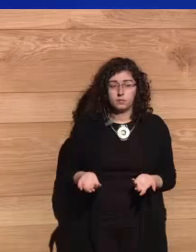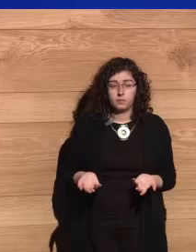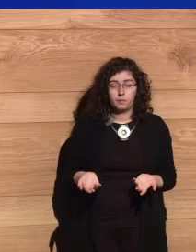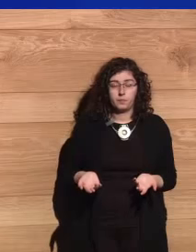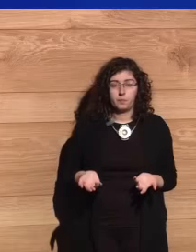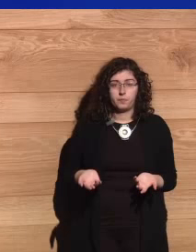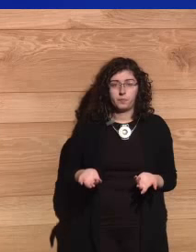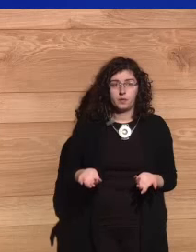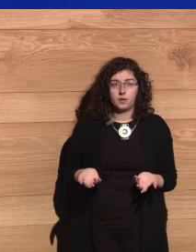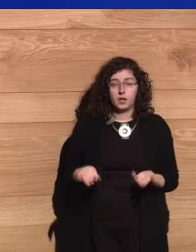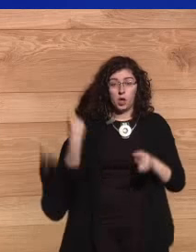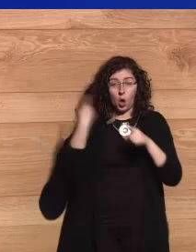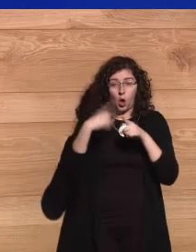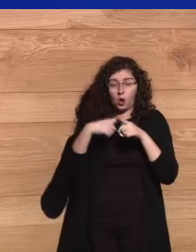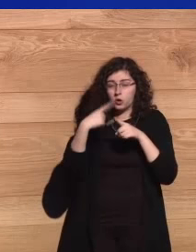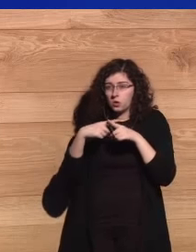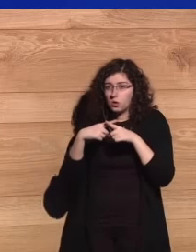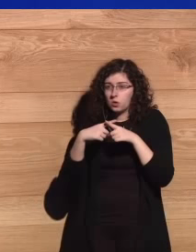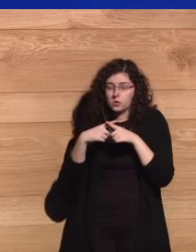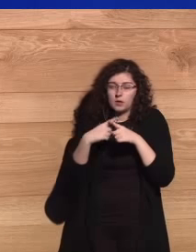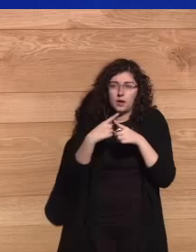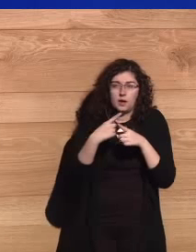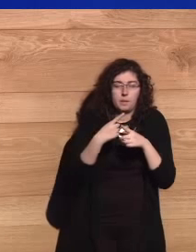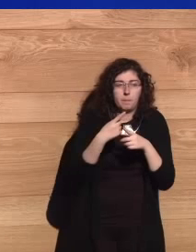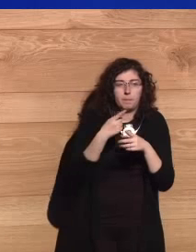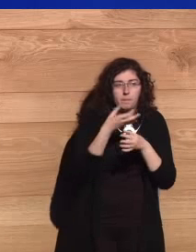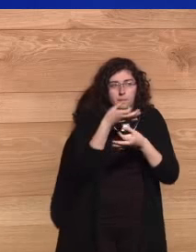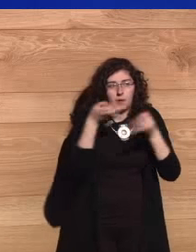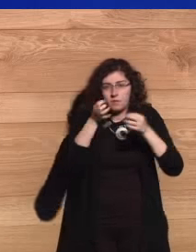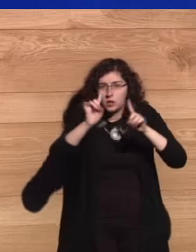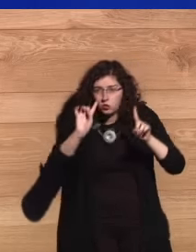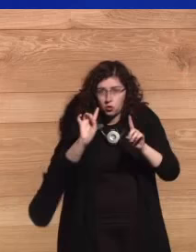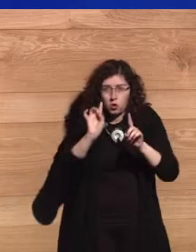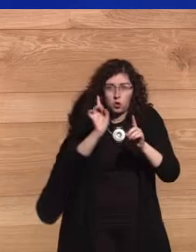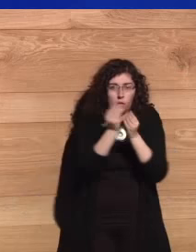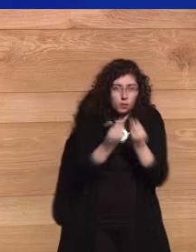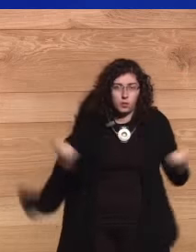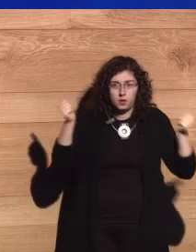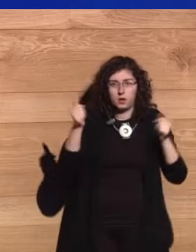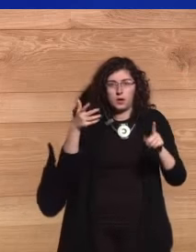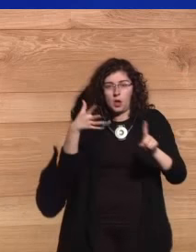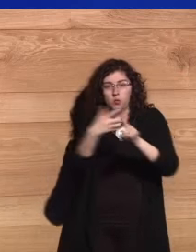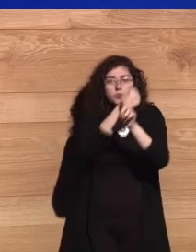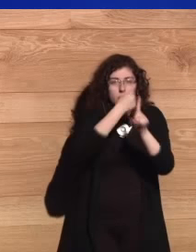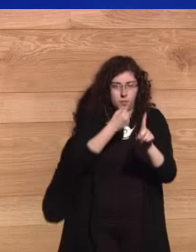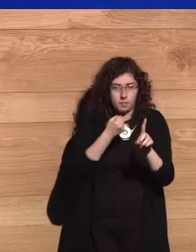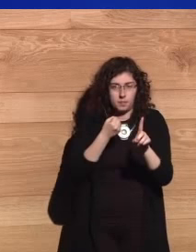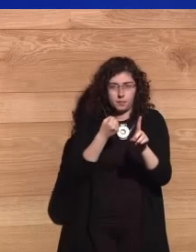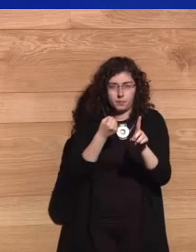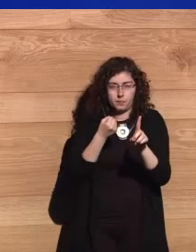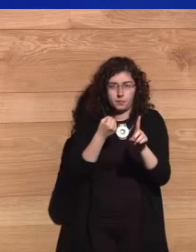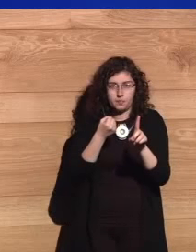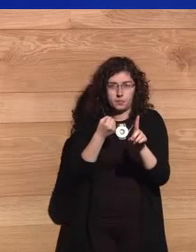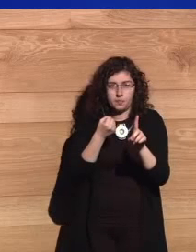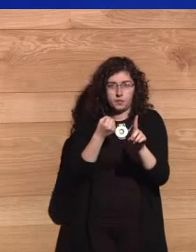nos liberamos de nuestras imperfecciones en esas tecnologías, de la hiperligereza, la utopía de una